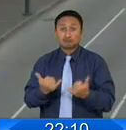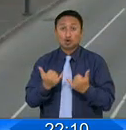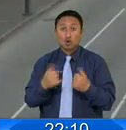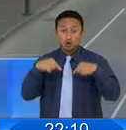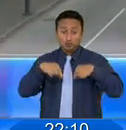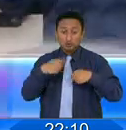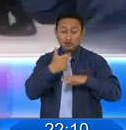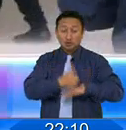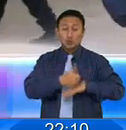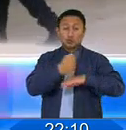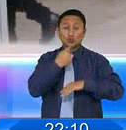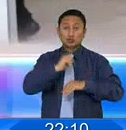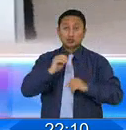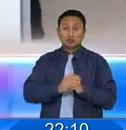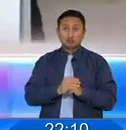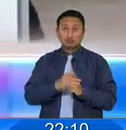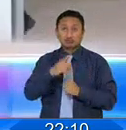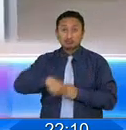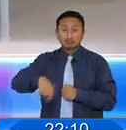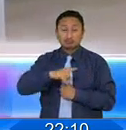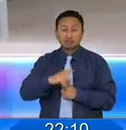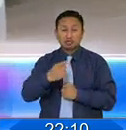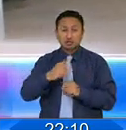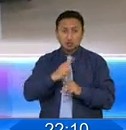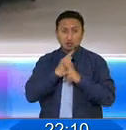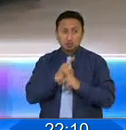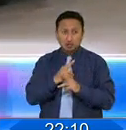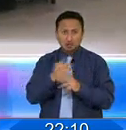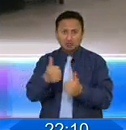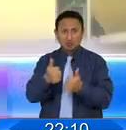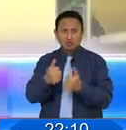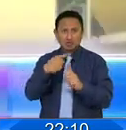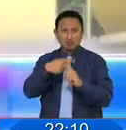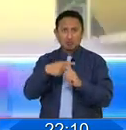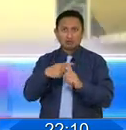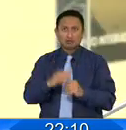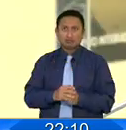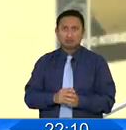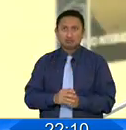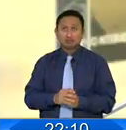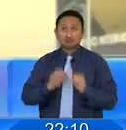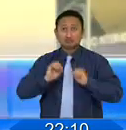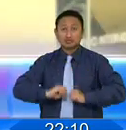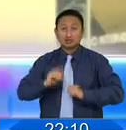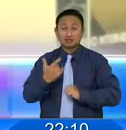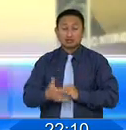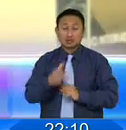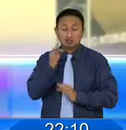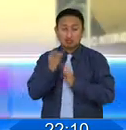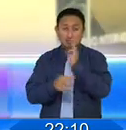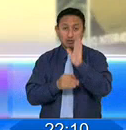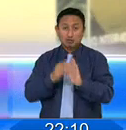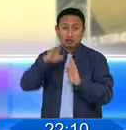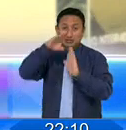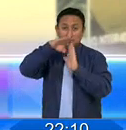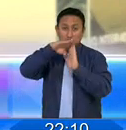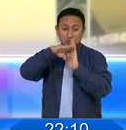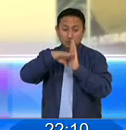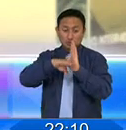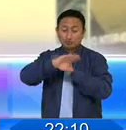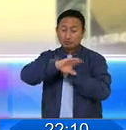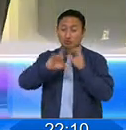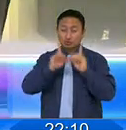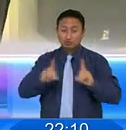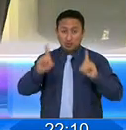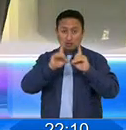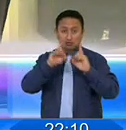las autoridades, los resultados del estado de excepción son positivos. Han generado un decrecimiento en todos los datos